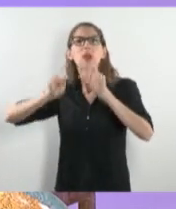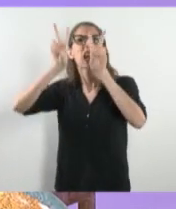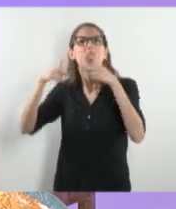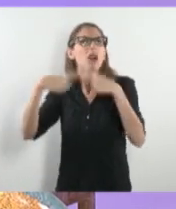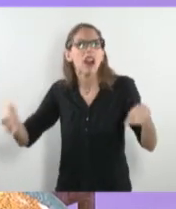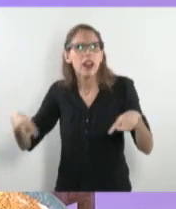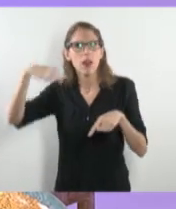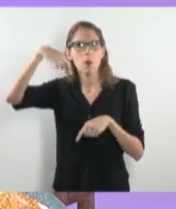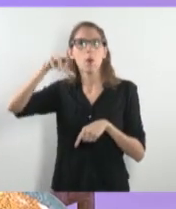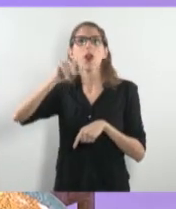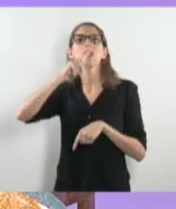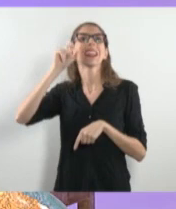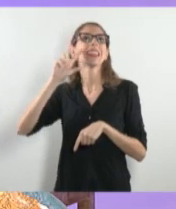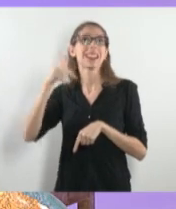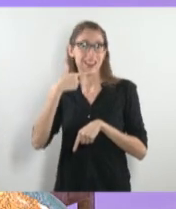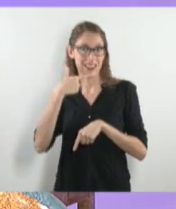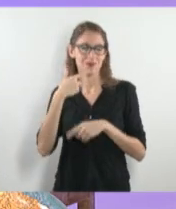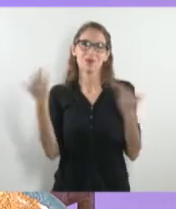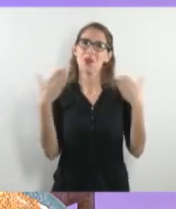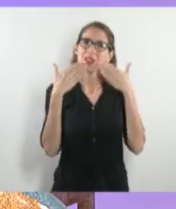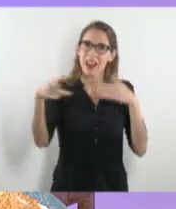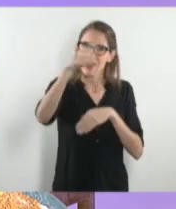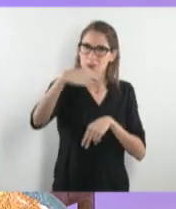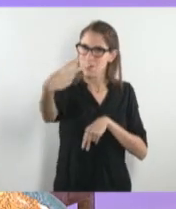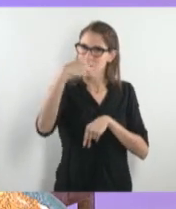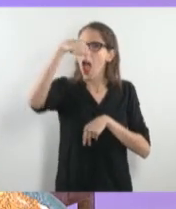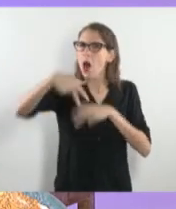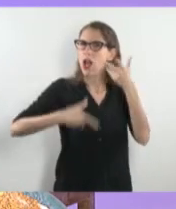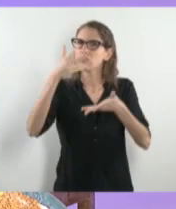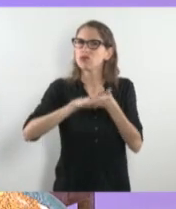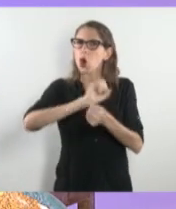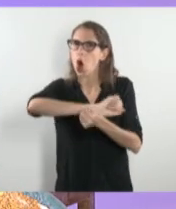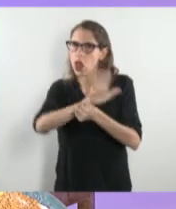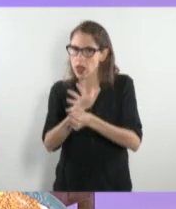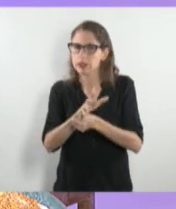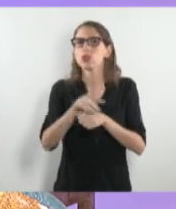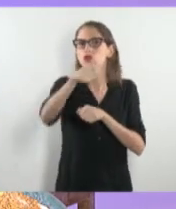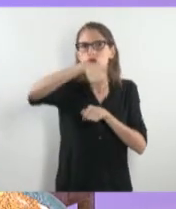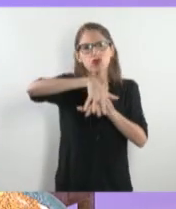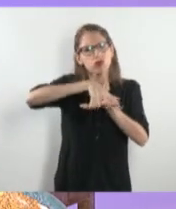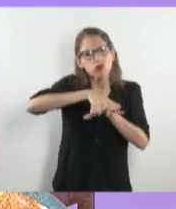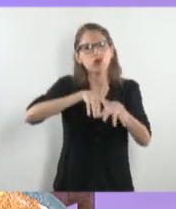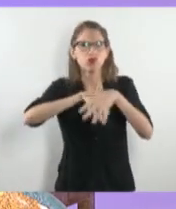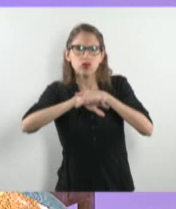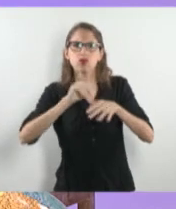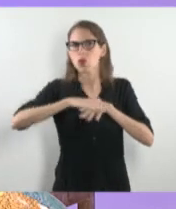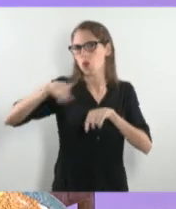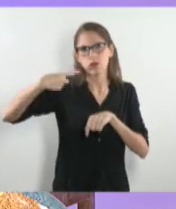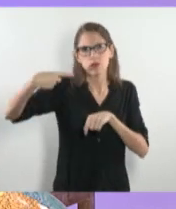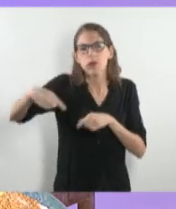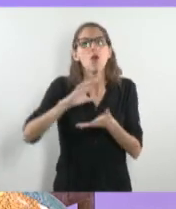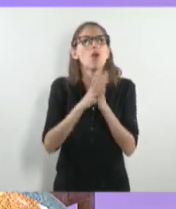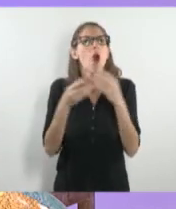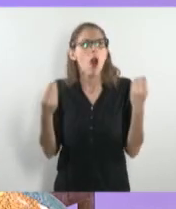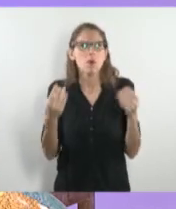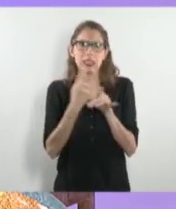Así que bueno, gracias por estar ahí. Algunos consejos contra el coronavirus. Lávate las manos a fondo y con frecuencia usando un desinfectante